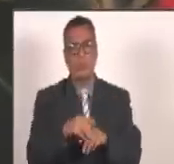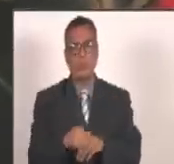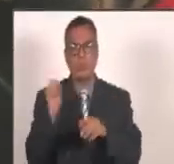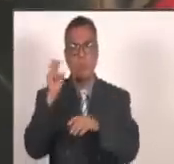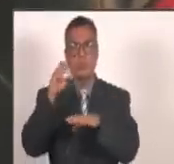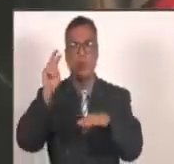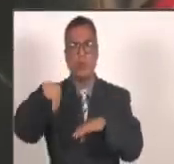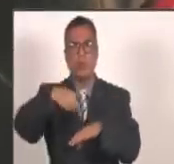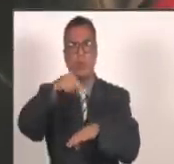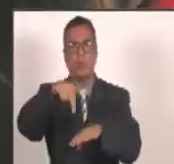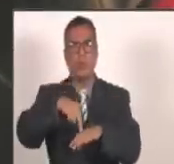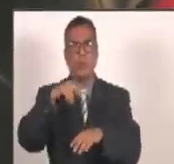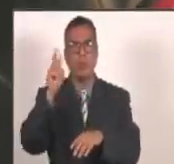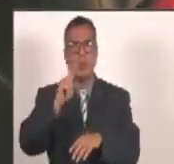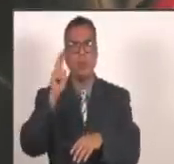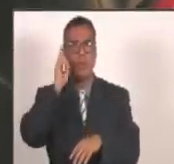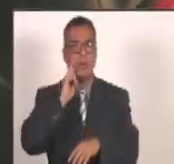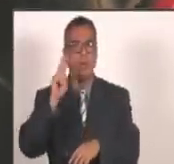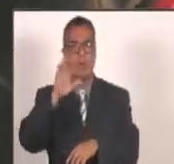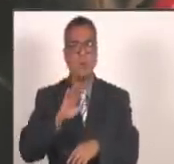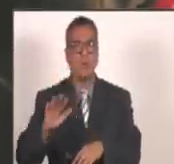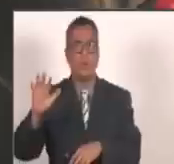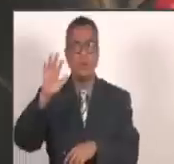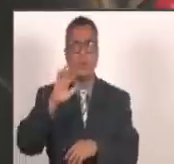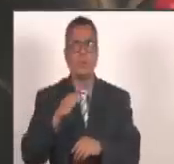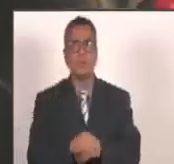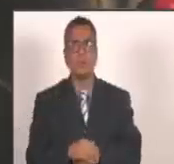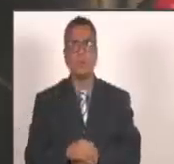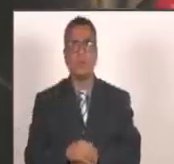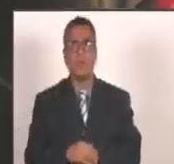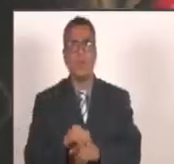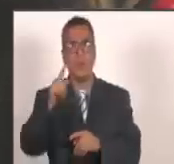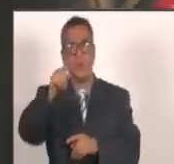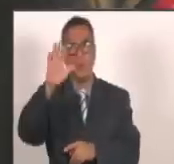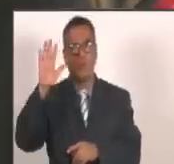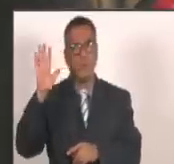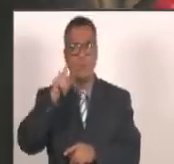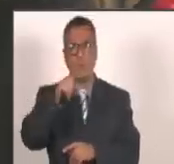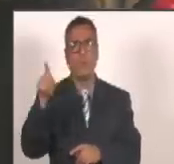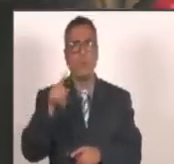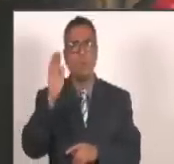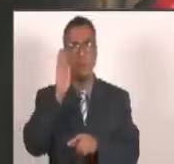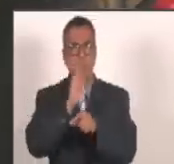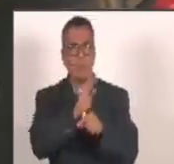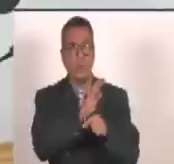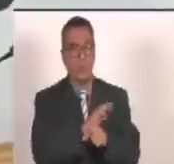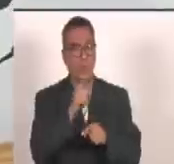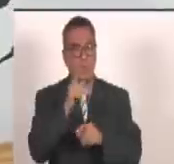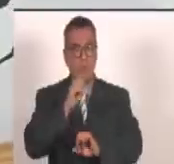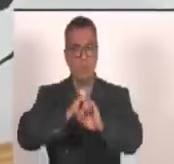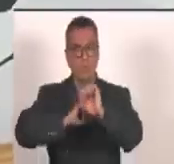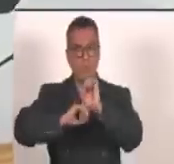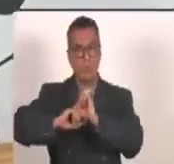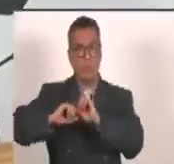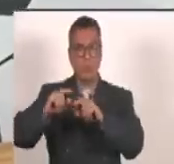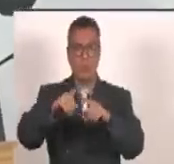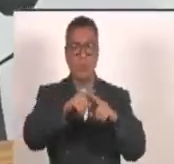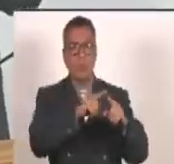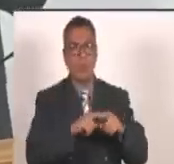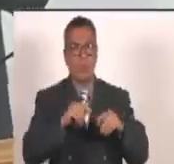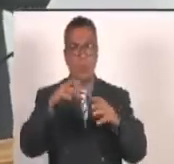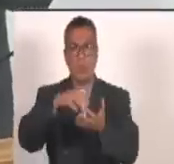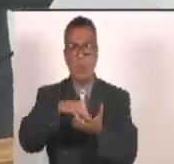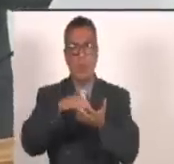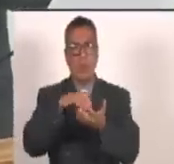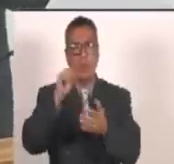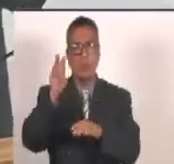la Asamblea Nacional de la República Bolivariana de Venezuela? ¿Jura usted cuidar y defender el magno